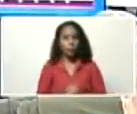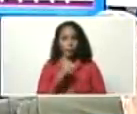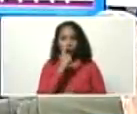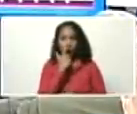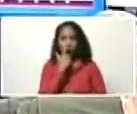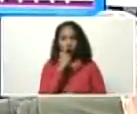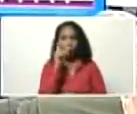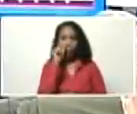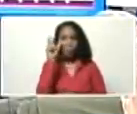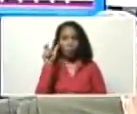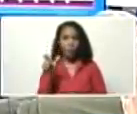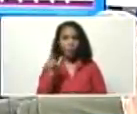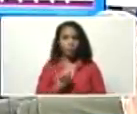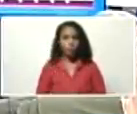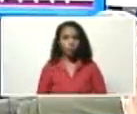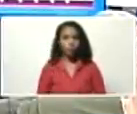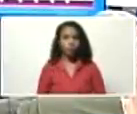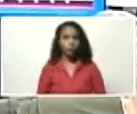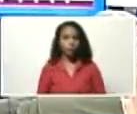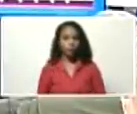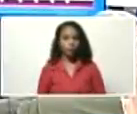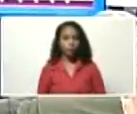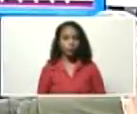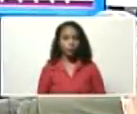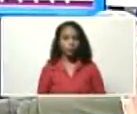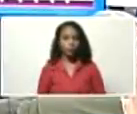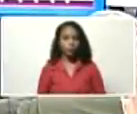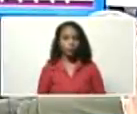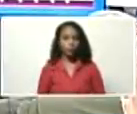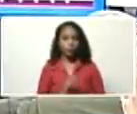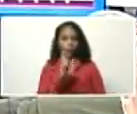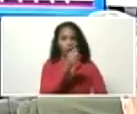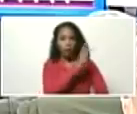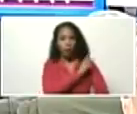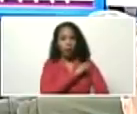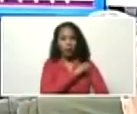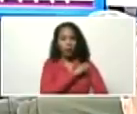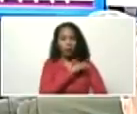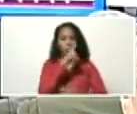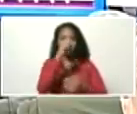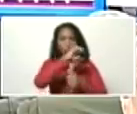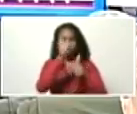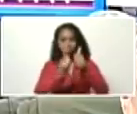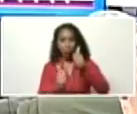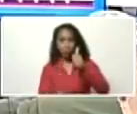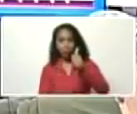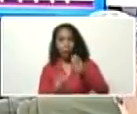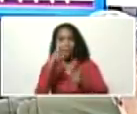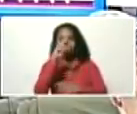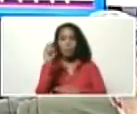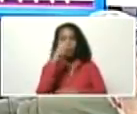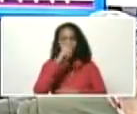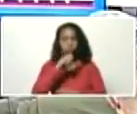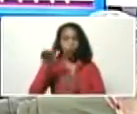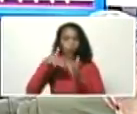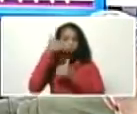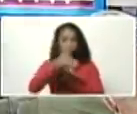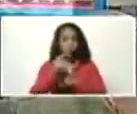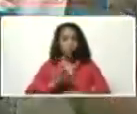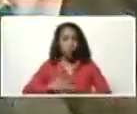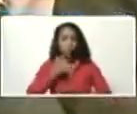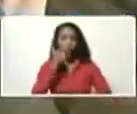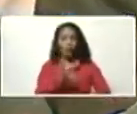jefe Domingo Hernández Lares, generales, almirantes, 20 años después, podemos